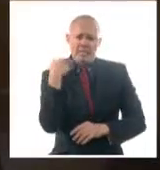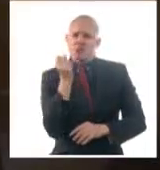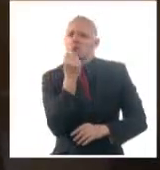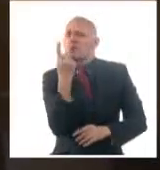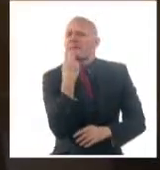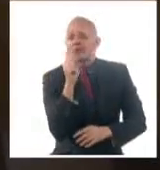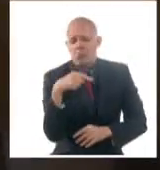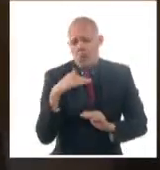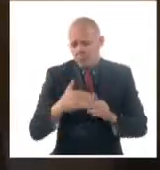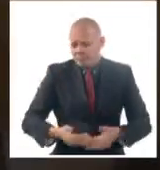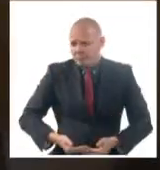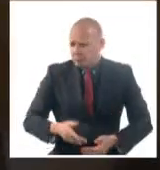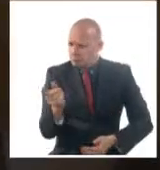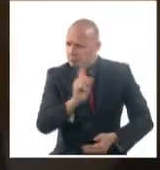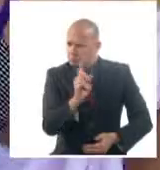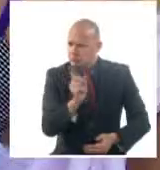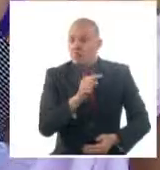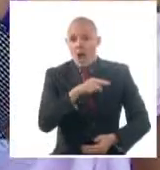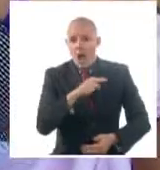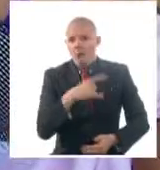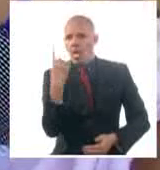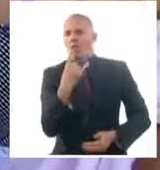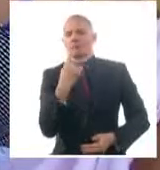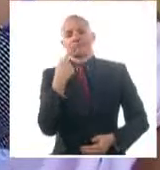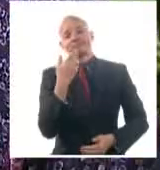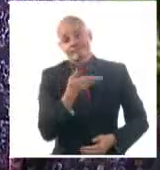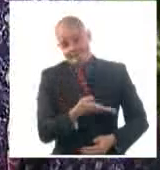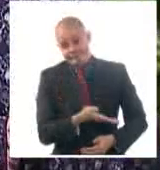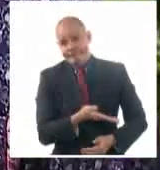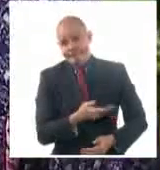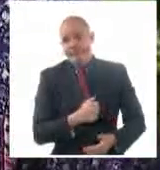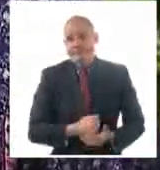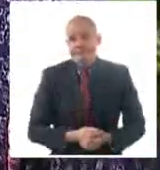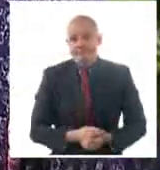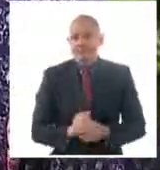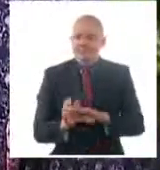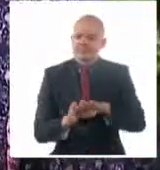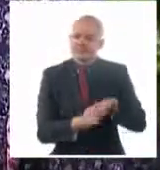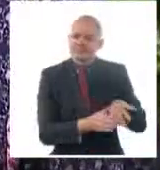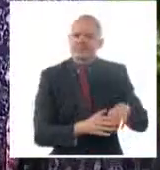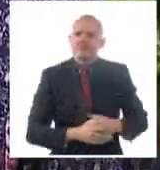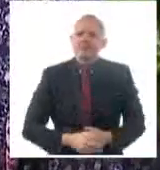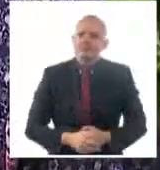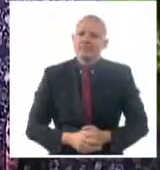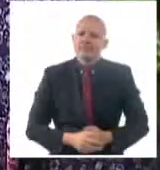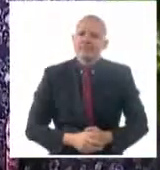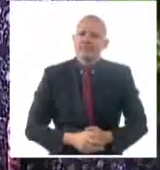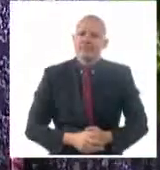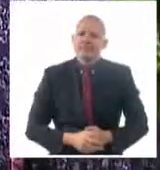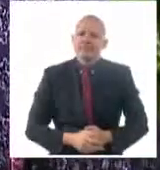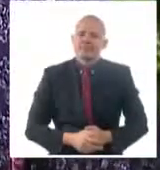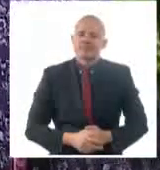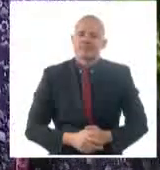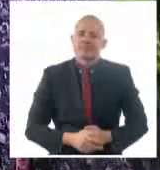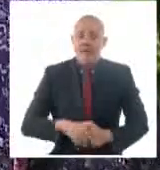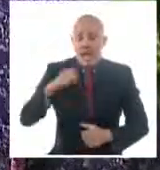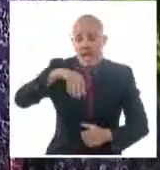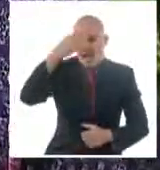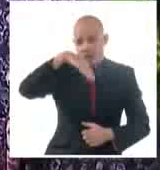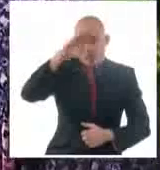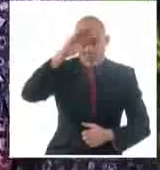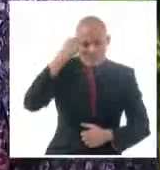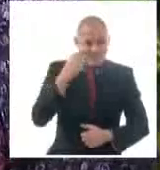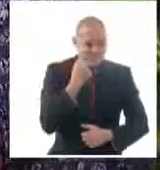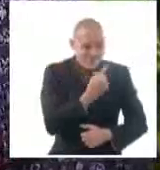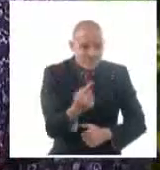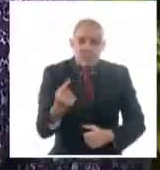que obviamente ahí hay espacios donde tenemos que trabajarlo también en el marco de la política. El 18% de la fecundidad en el país es aportada